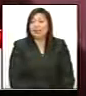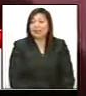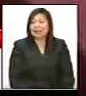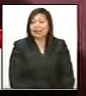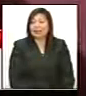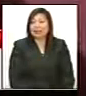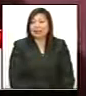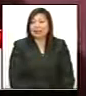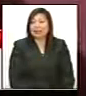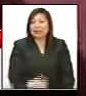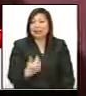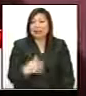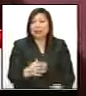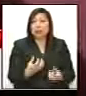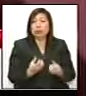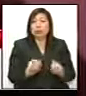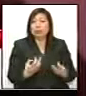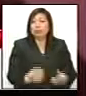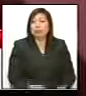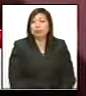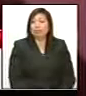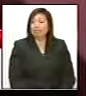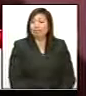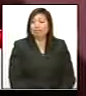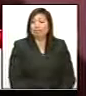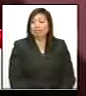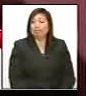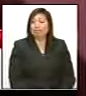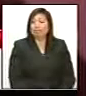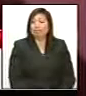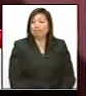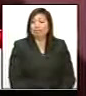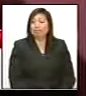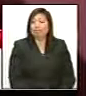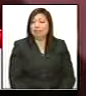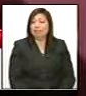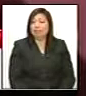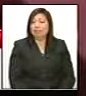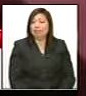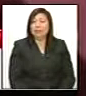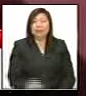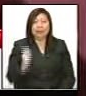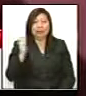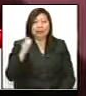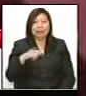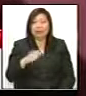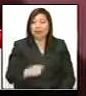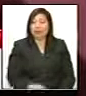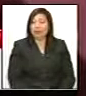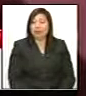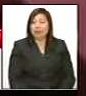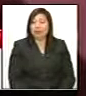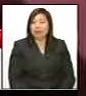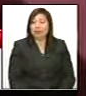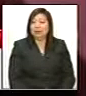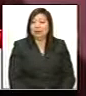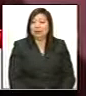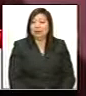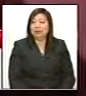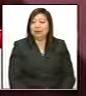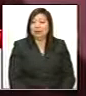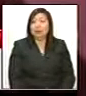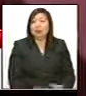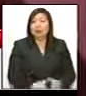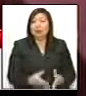reto que tenemos. Y una lástima que no haya venido el alcalde de El Agustino ni se ha excusado, porque también tiene una